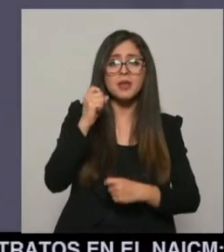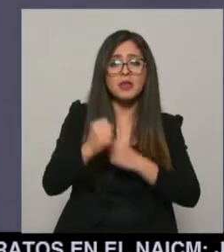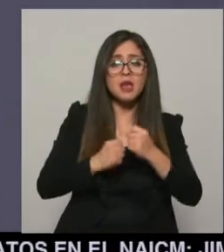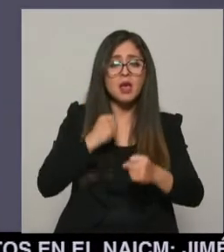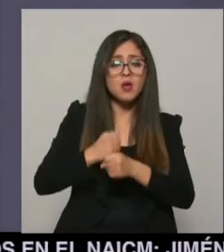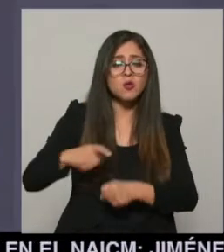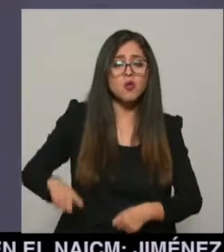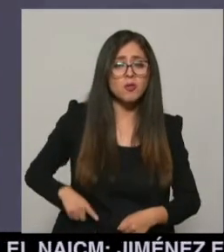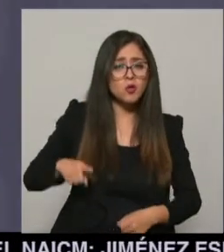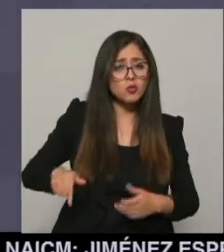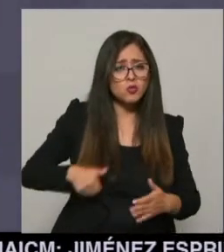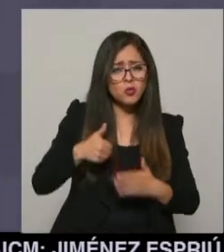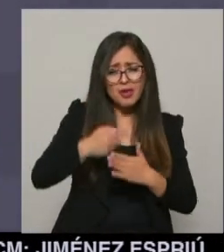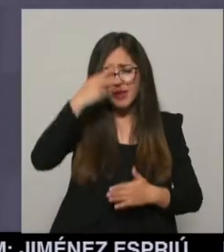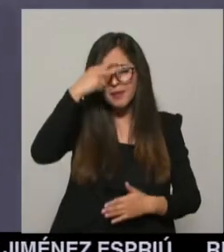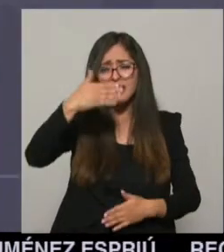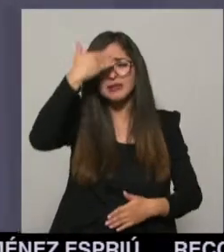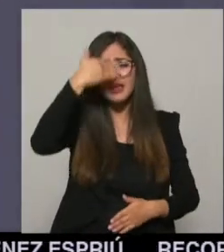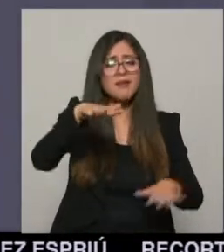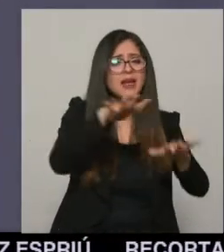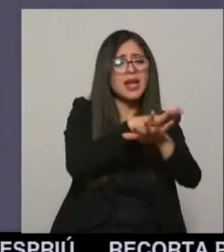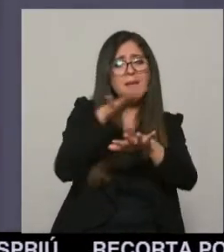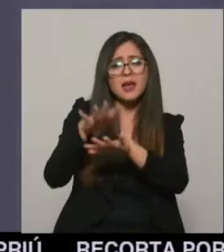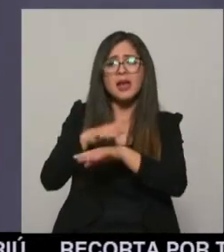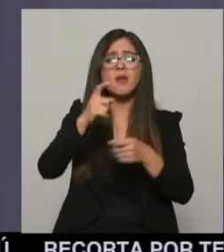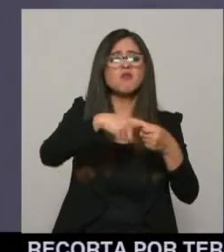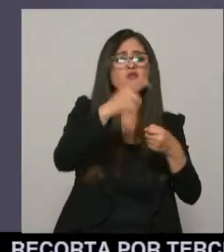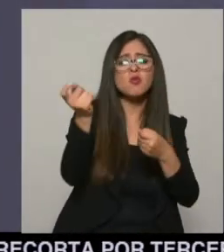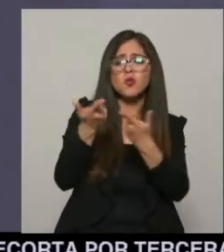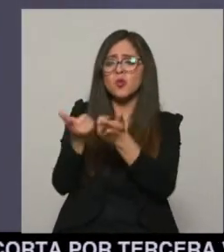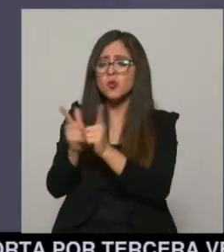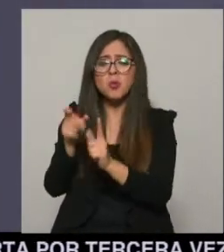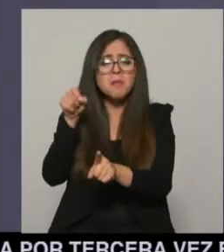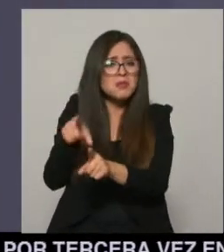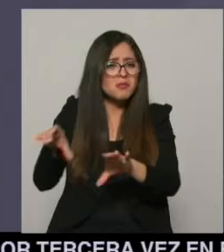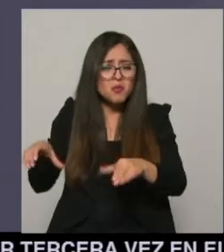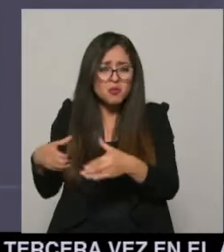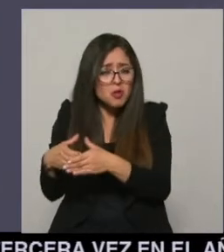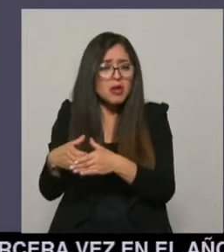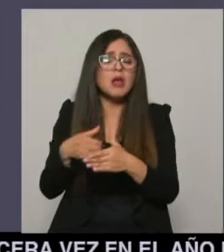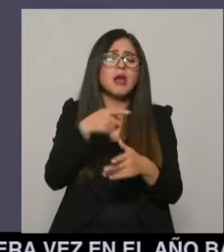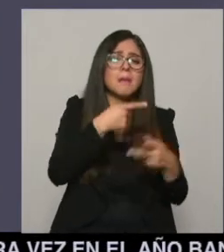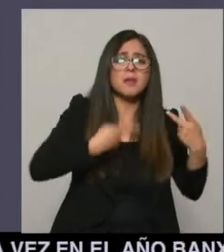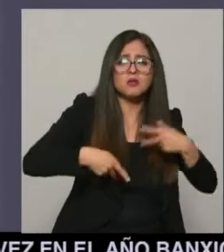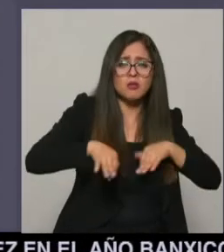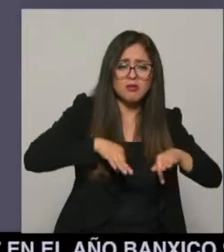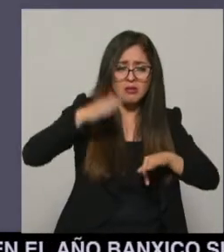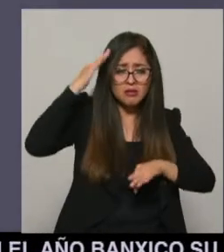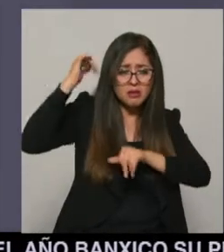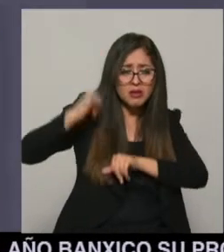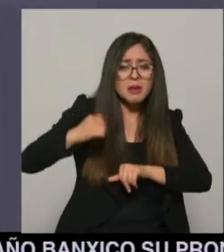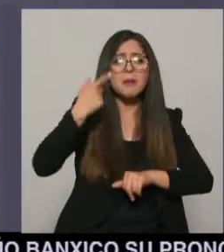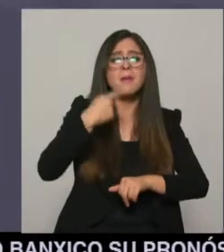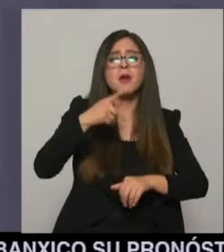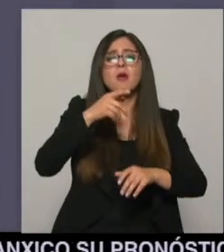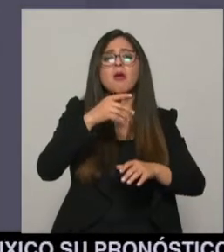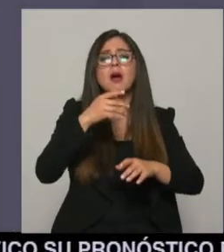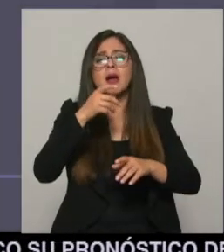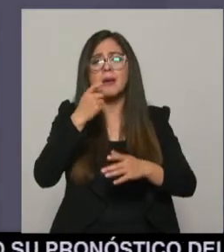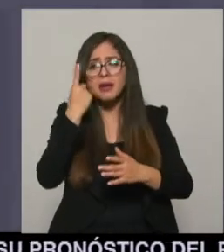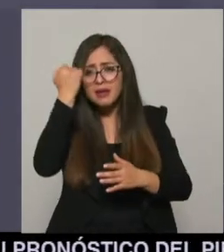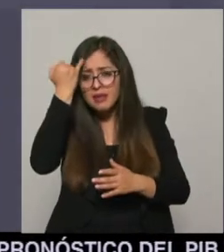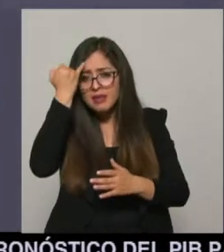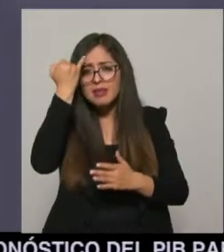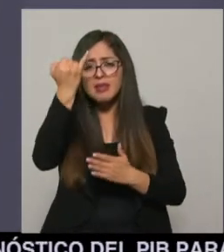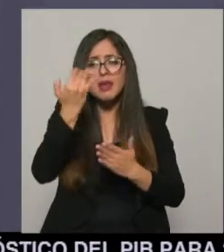pero ha sido el mismo gobierno, mismos funcionarios en muchos casos. Entonces hay un reto de verdad, de más allá de ideologías políticas y de